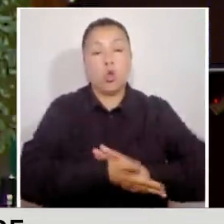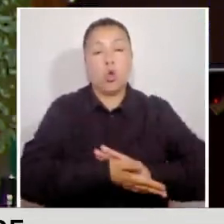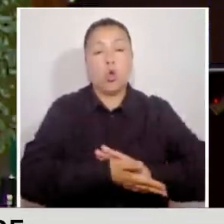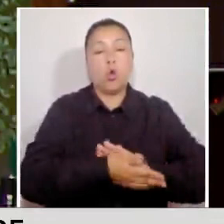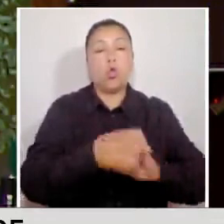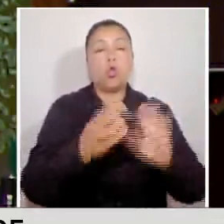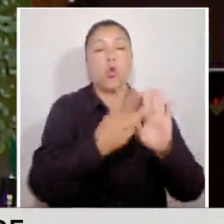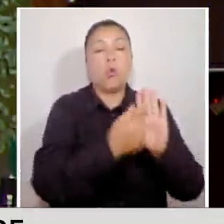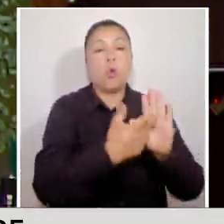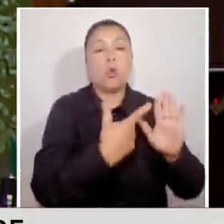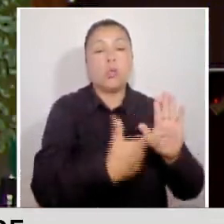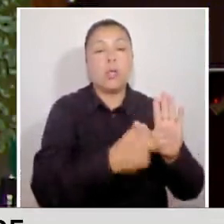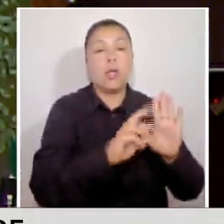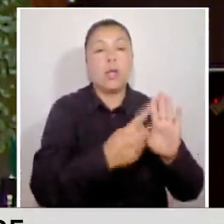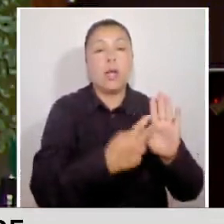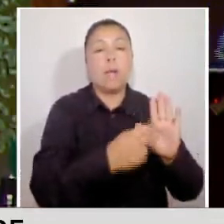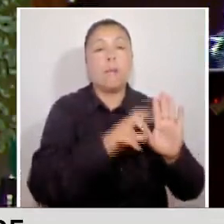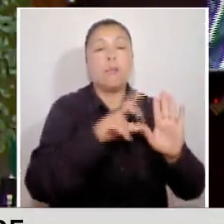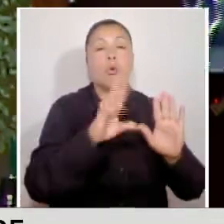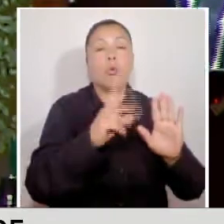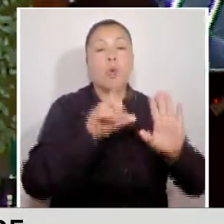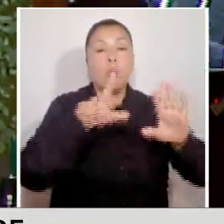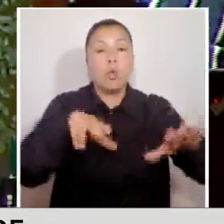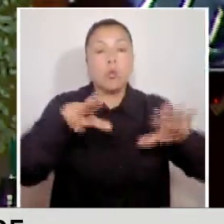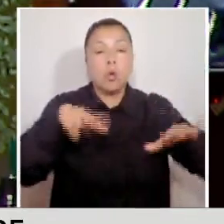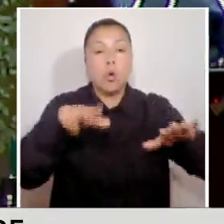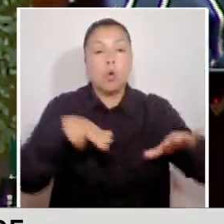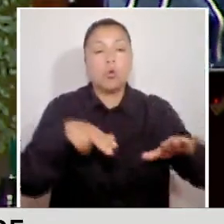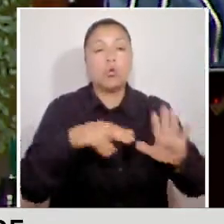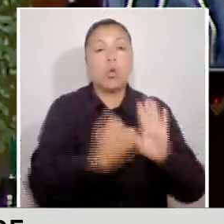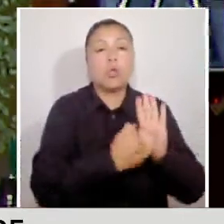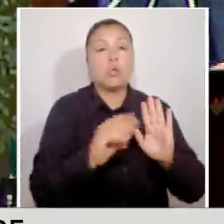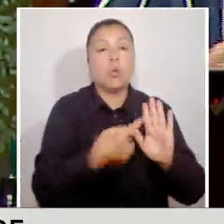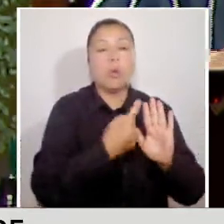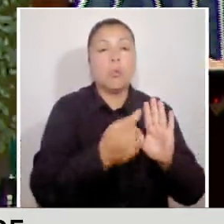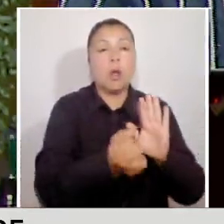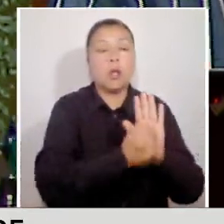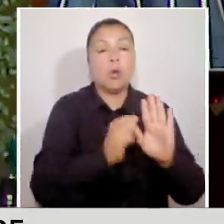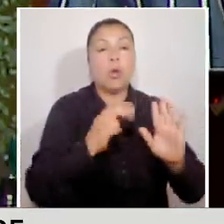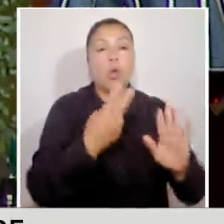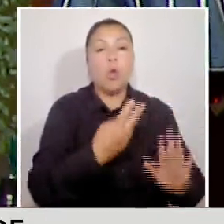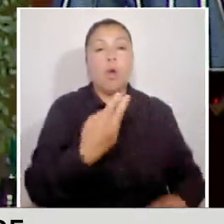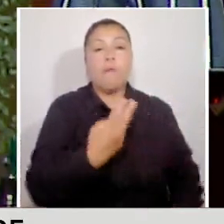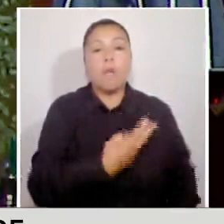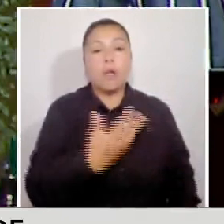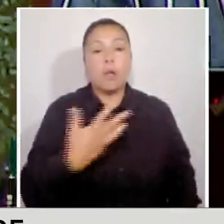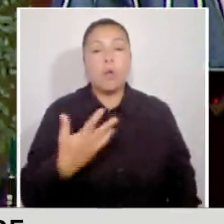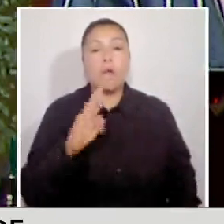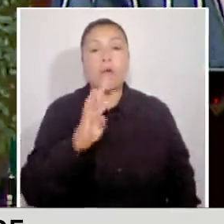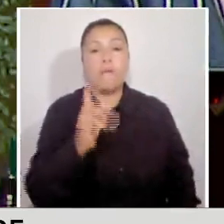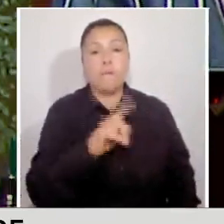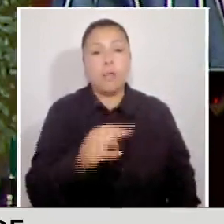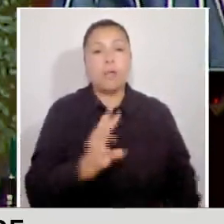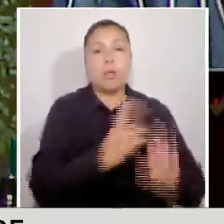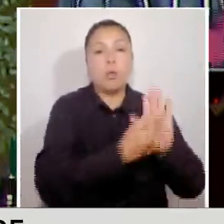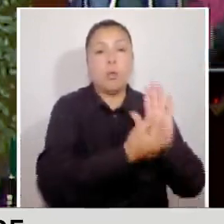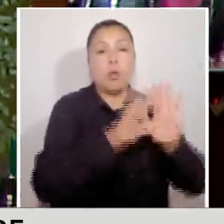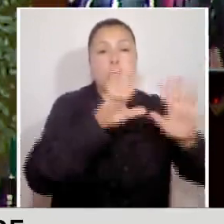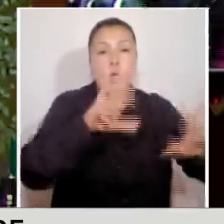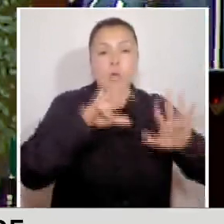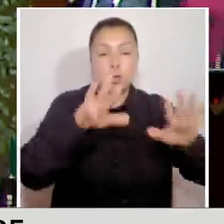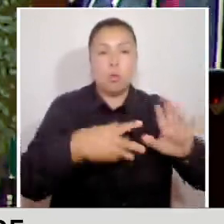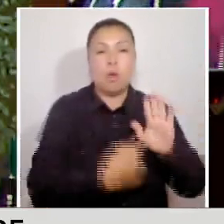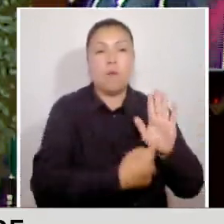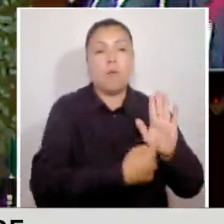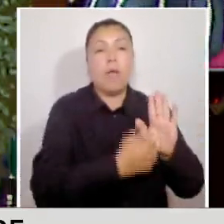ha pasado a ser número 18 el inciso primero del artículo 229 bis del numeral 19 el